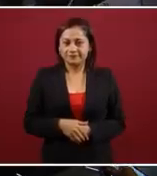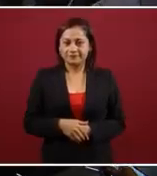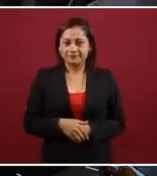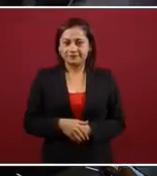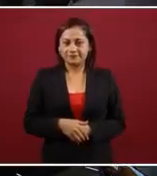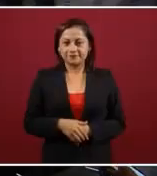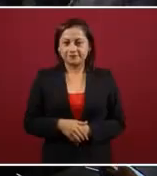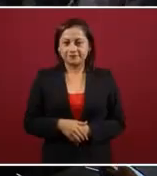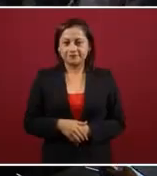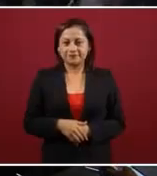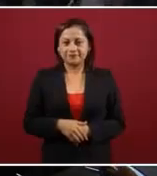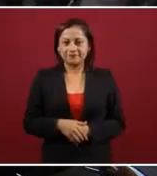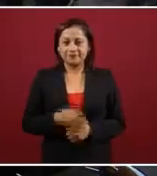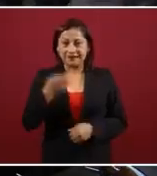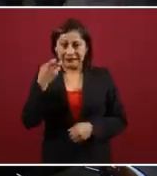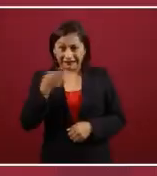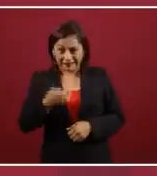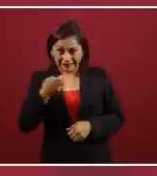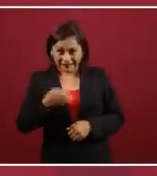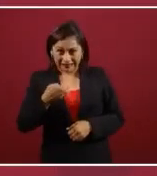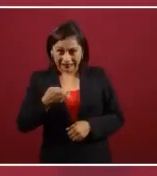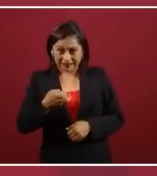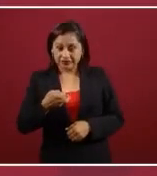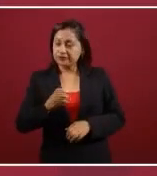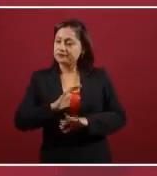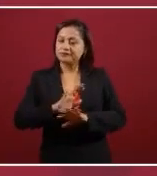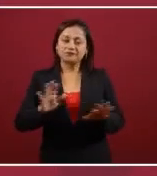ya no se puede seguir así,